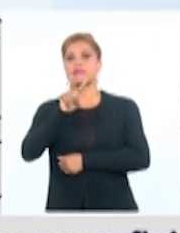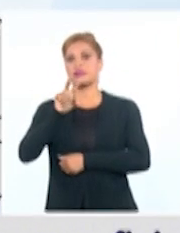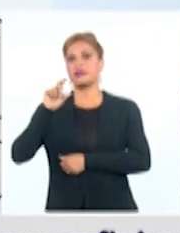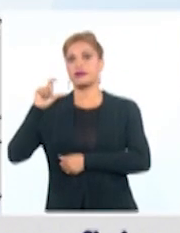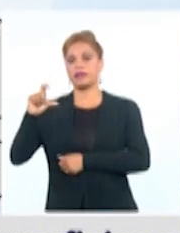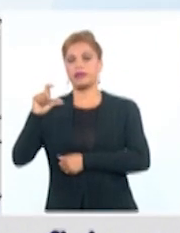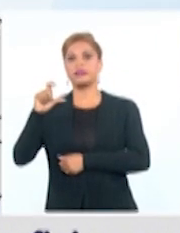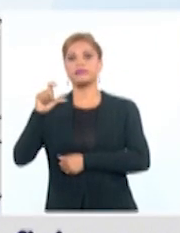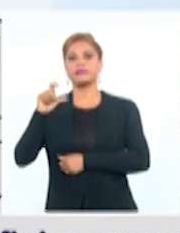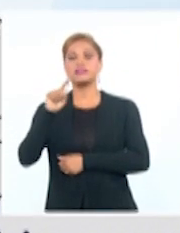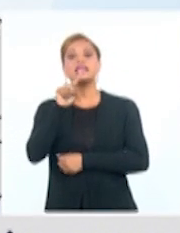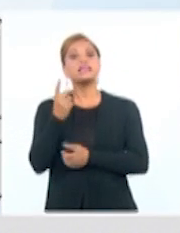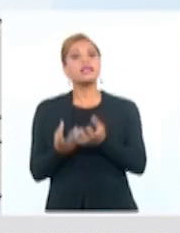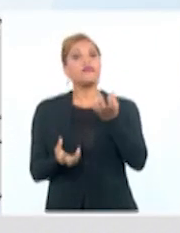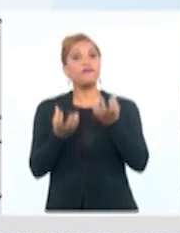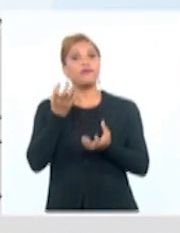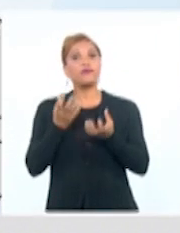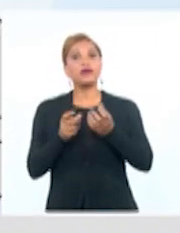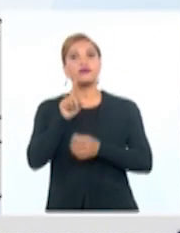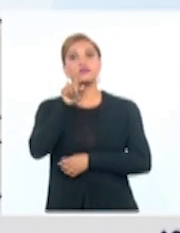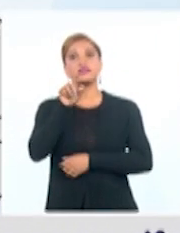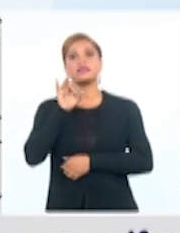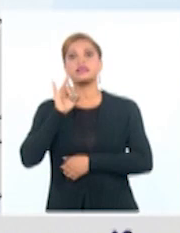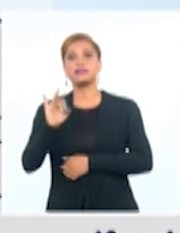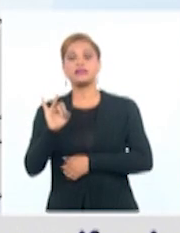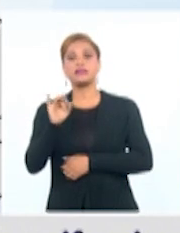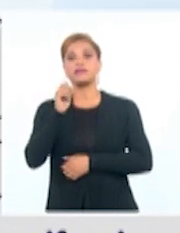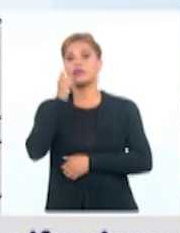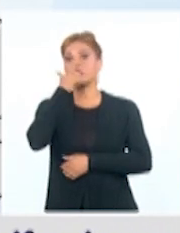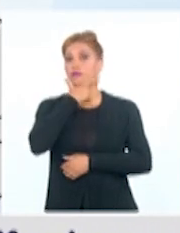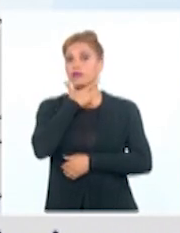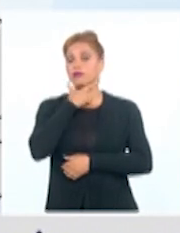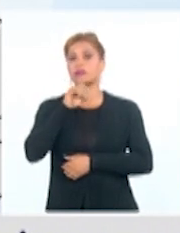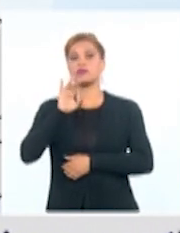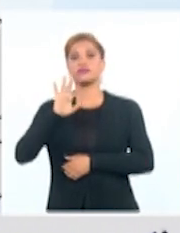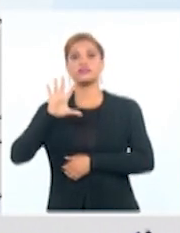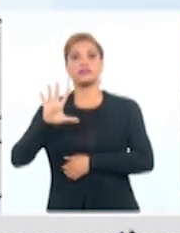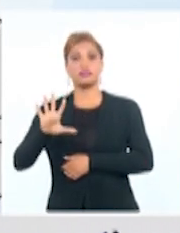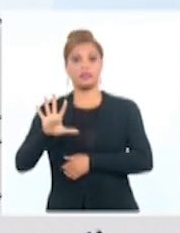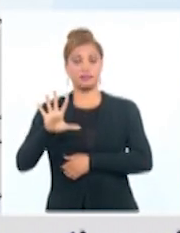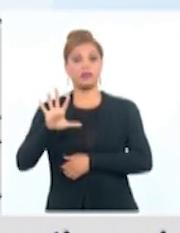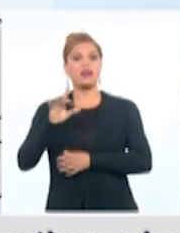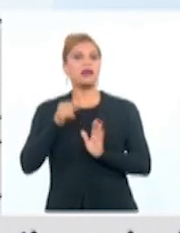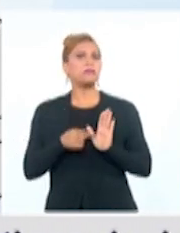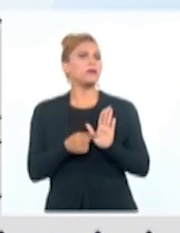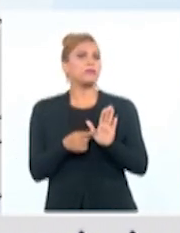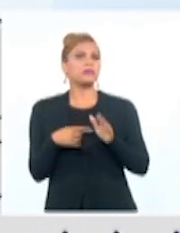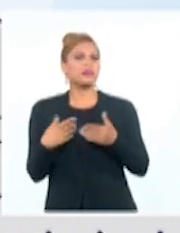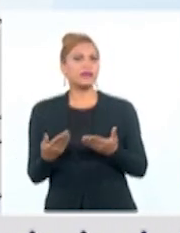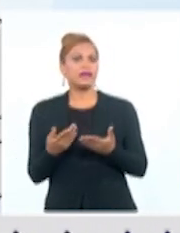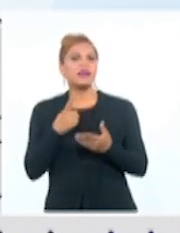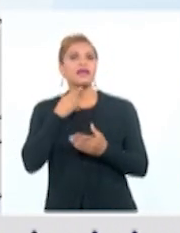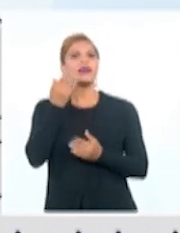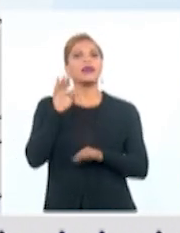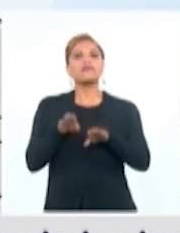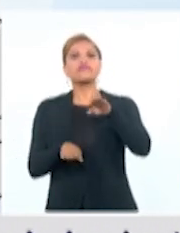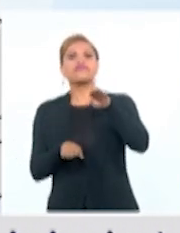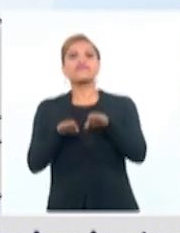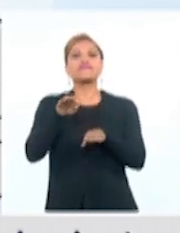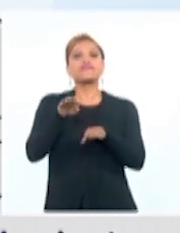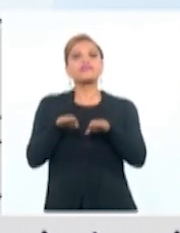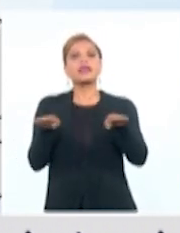Y Cienfuegos con 17 y Ciego Dávila con 85, pues demostrando una estabilidad en la